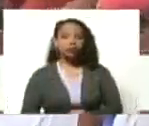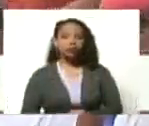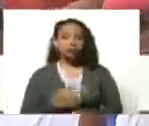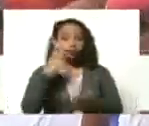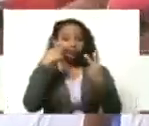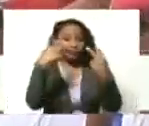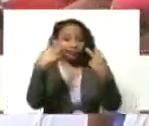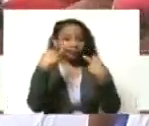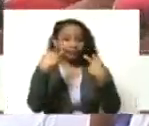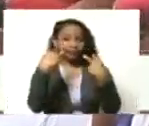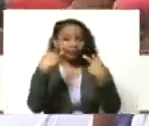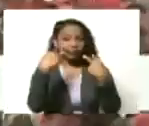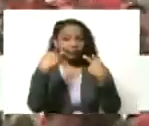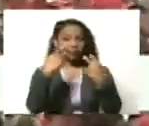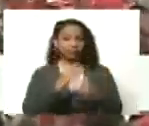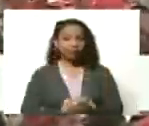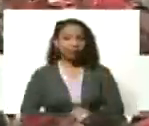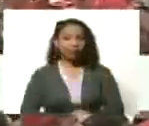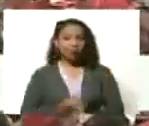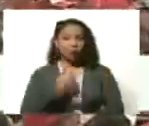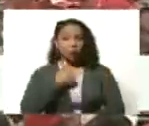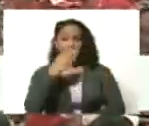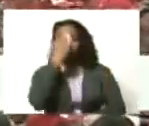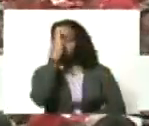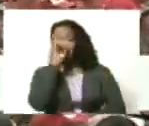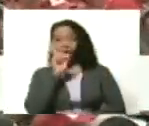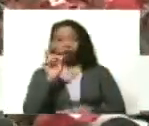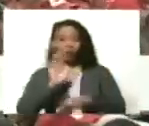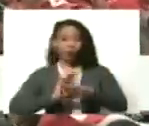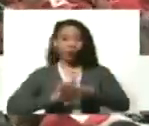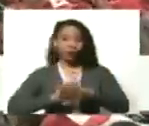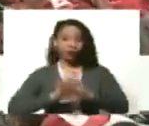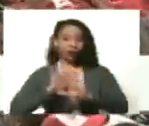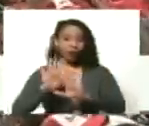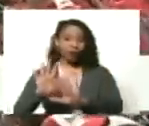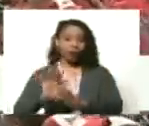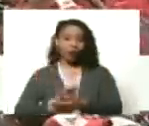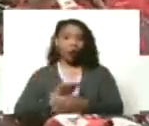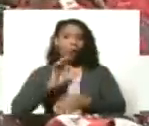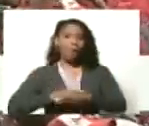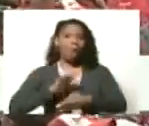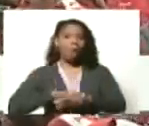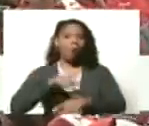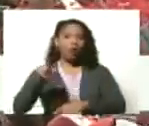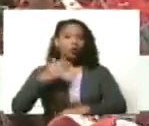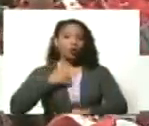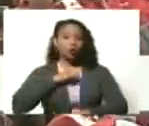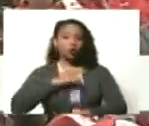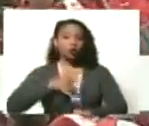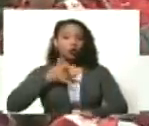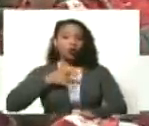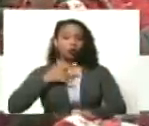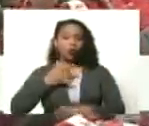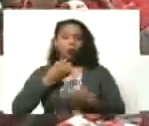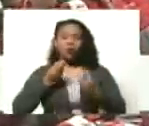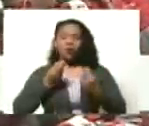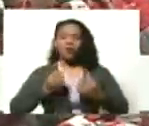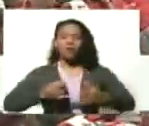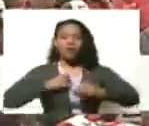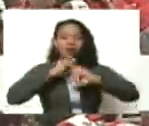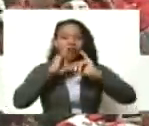Miren, no tengo dudas que eso va a ocurrir. Y por eso nos sentimos muy